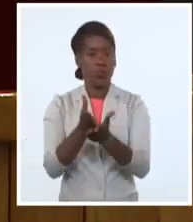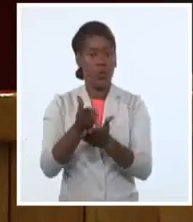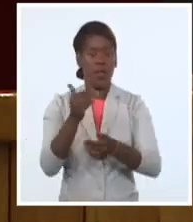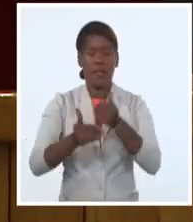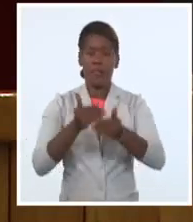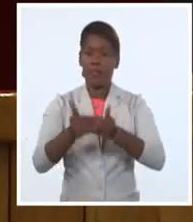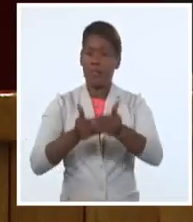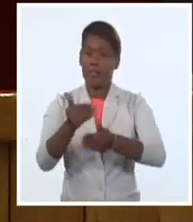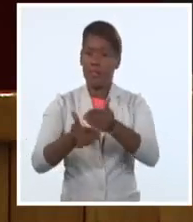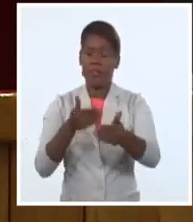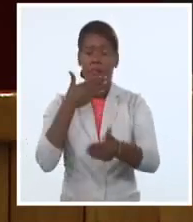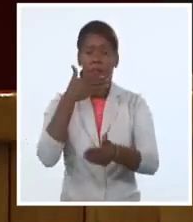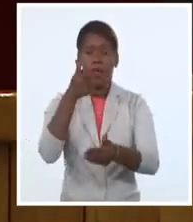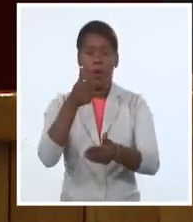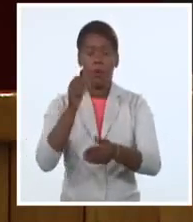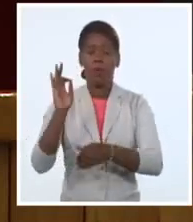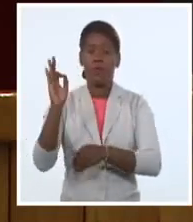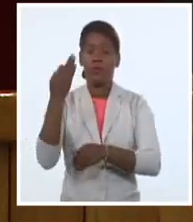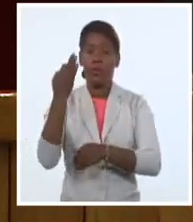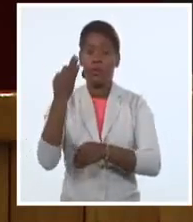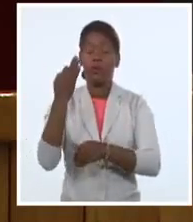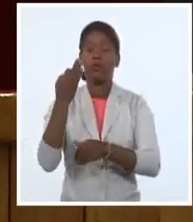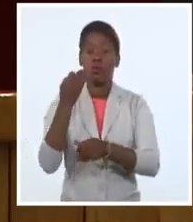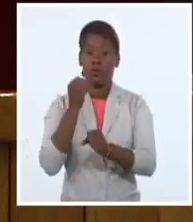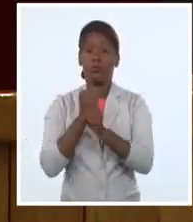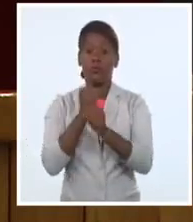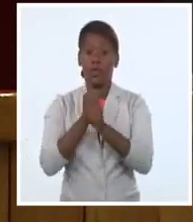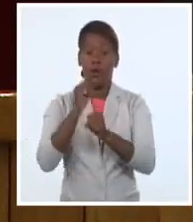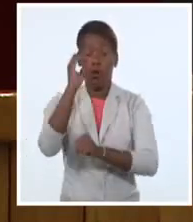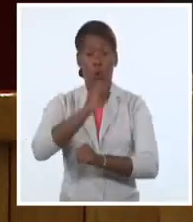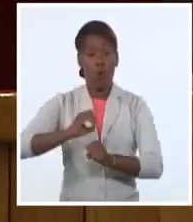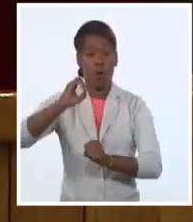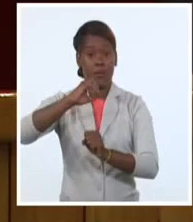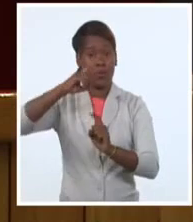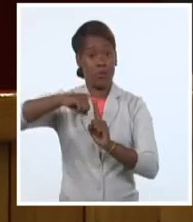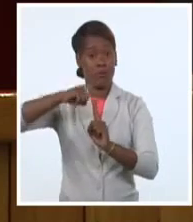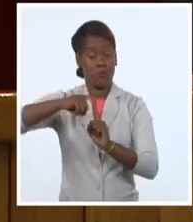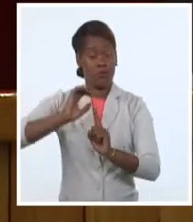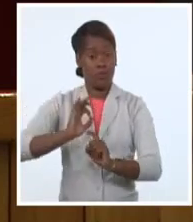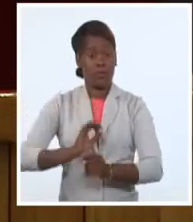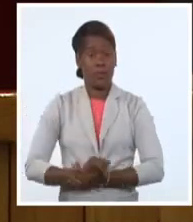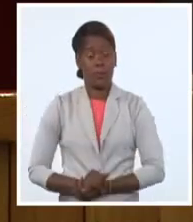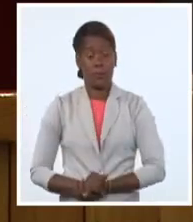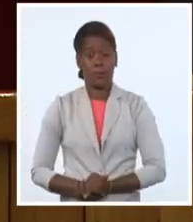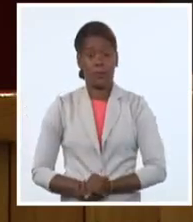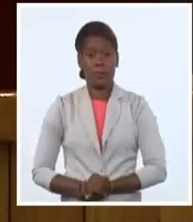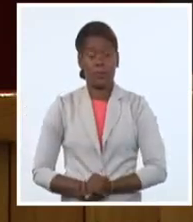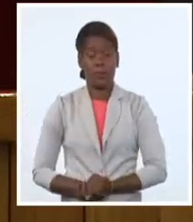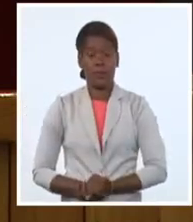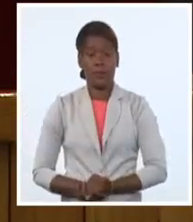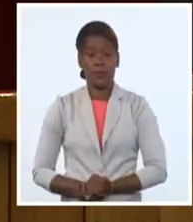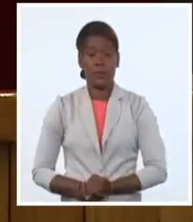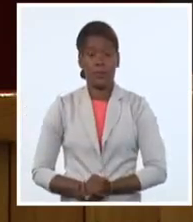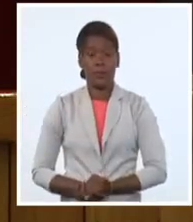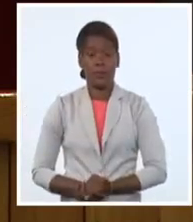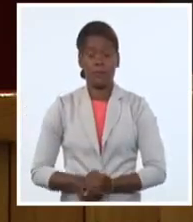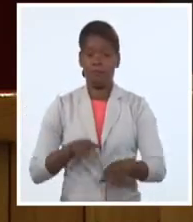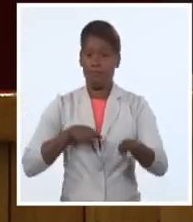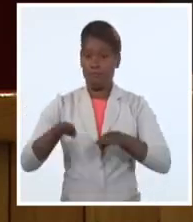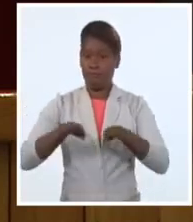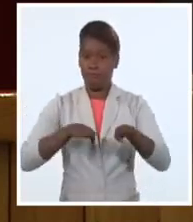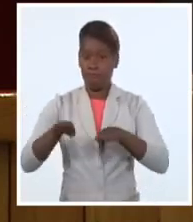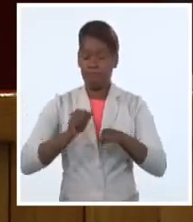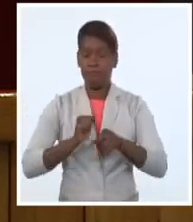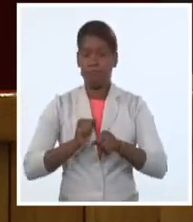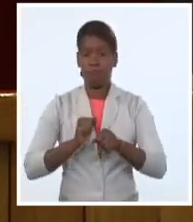par del perfeccionamiento del ordenamiento jurídico. Las acciones que estimulen, promuevan